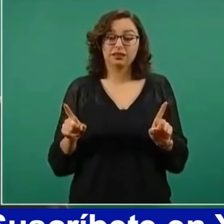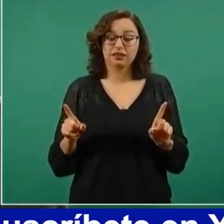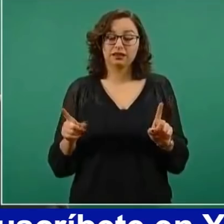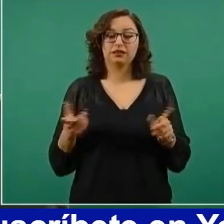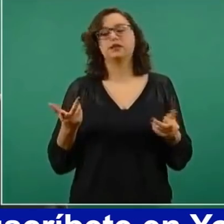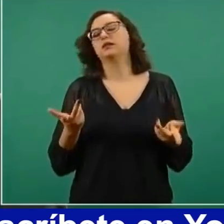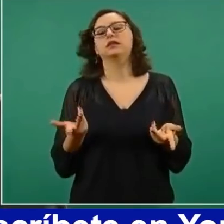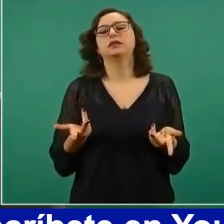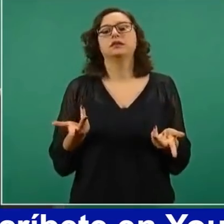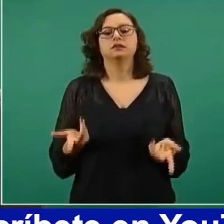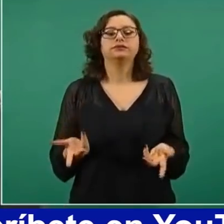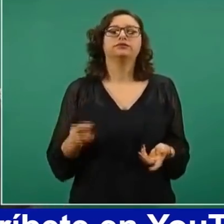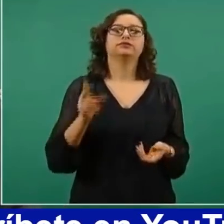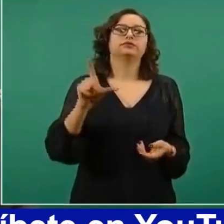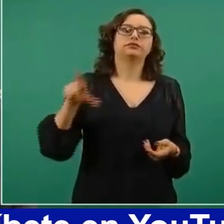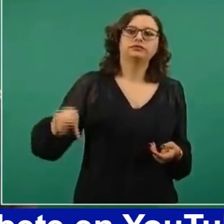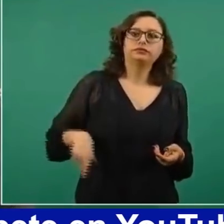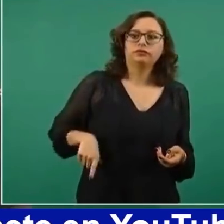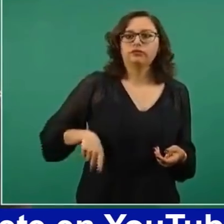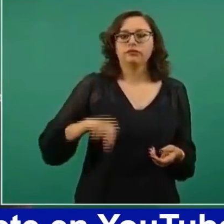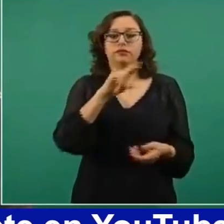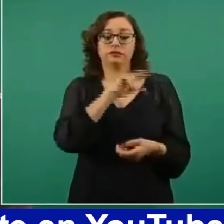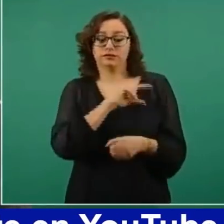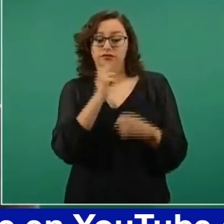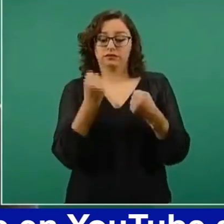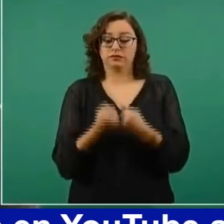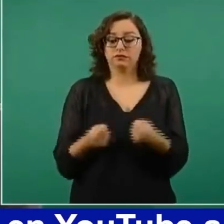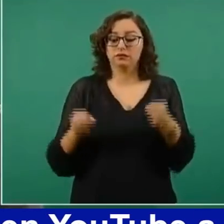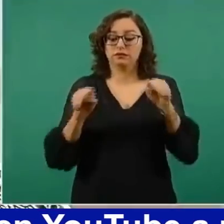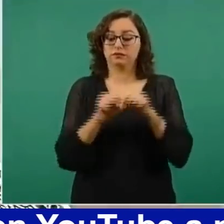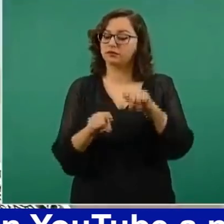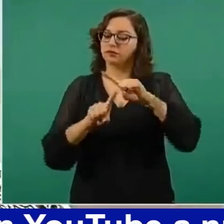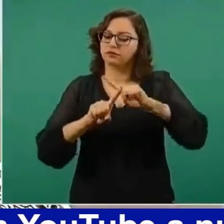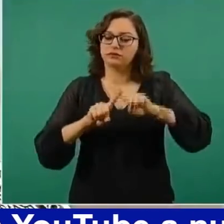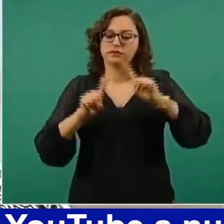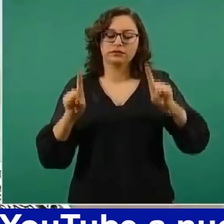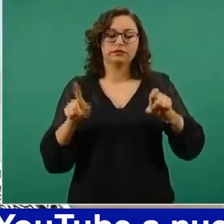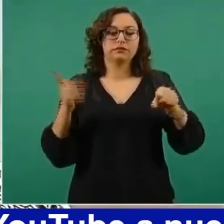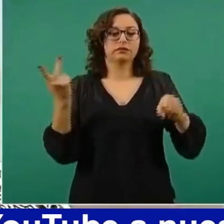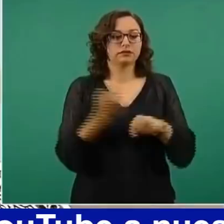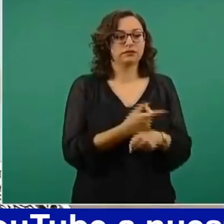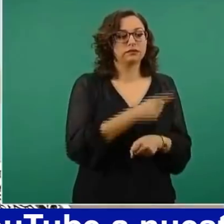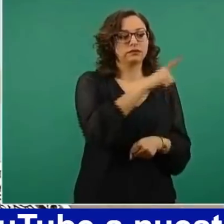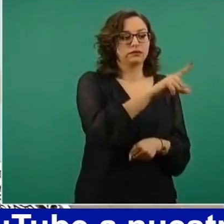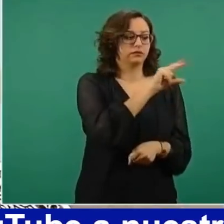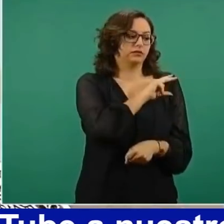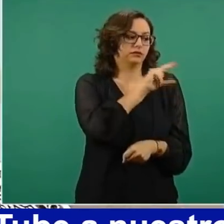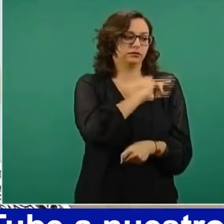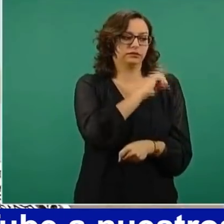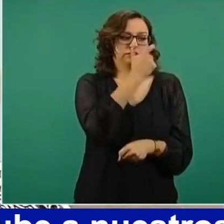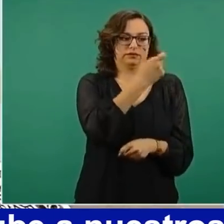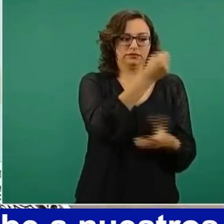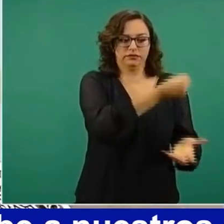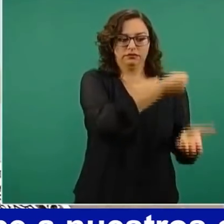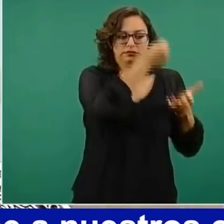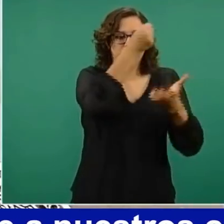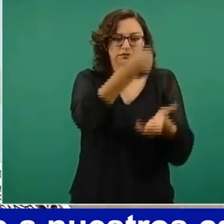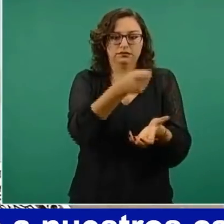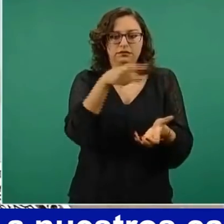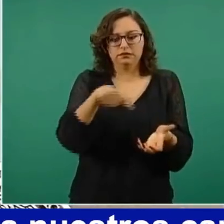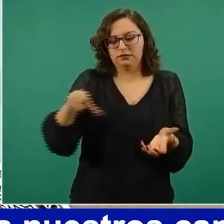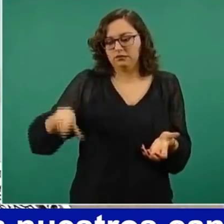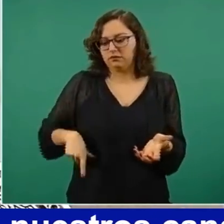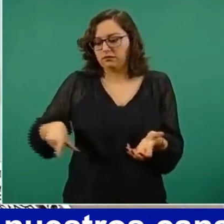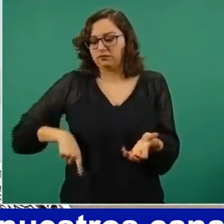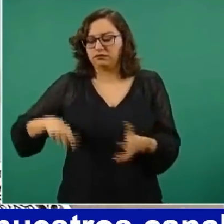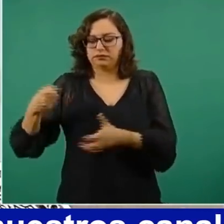público-privadas. Público-privada es, como se dice, la empresa privada pone el dinero y la pública pone capacidades